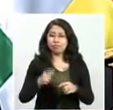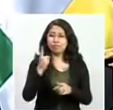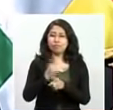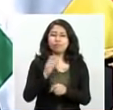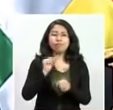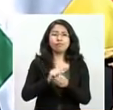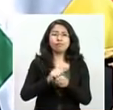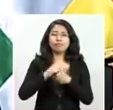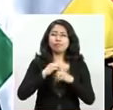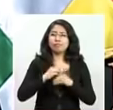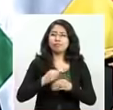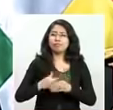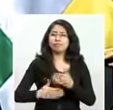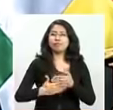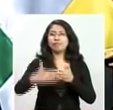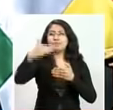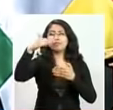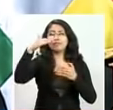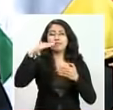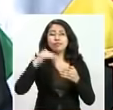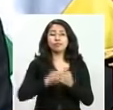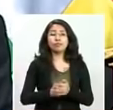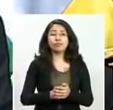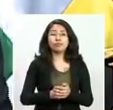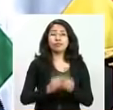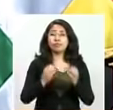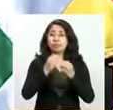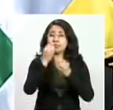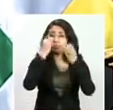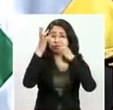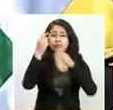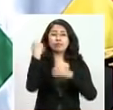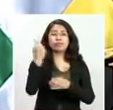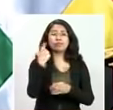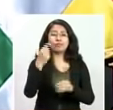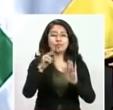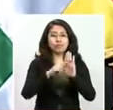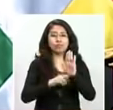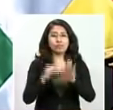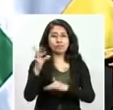acuerdo a los retos que tenemos hoy en el Estado Plurinacional de Bolivia.